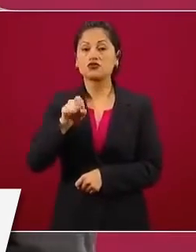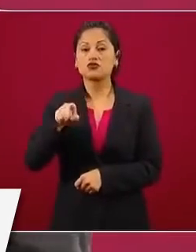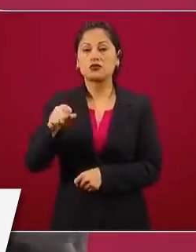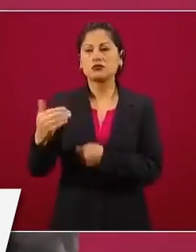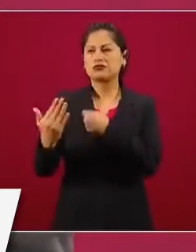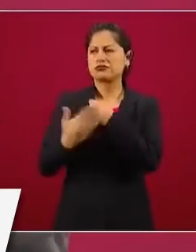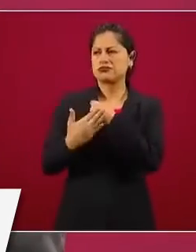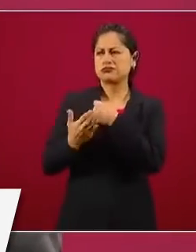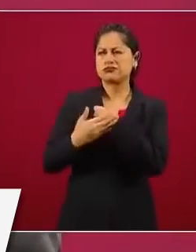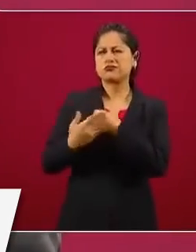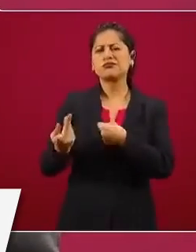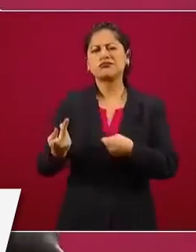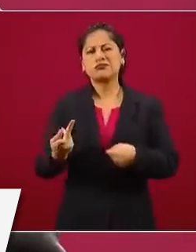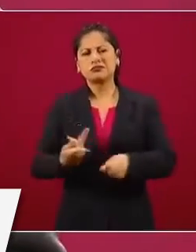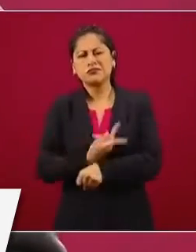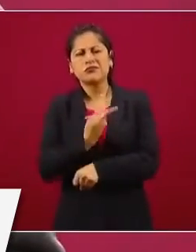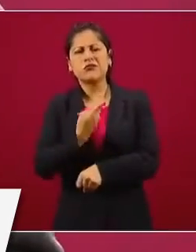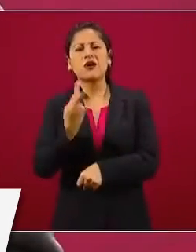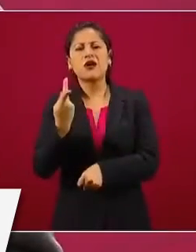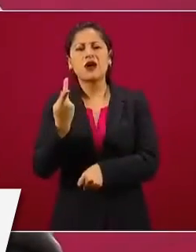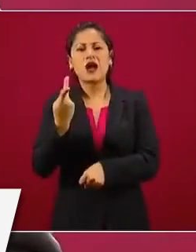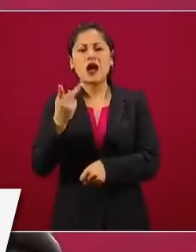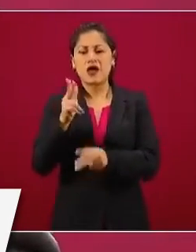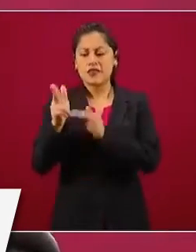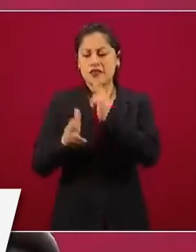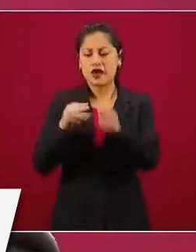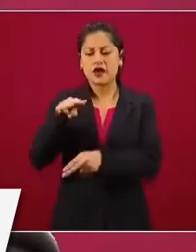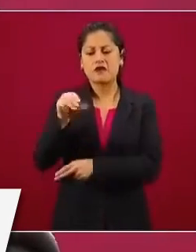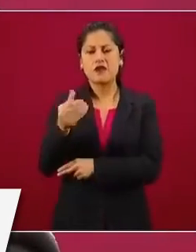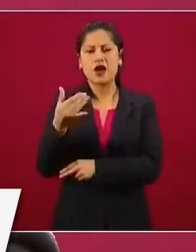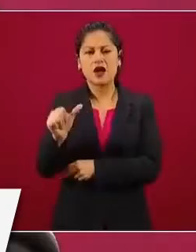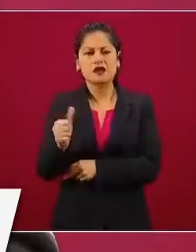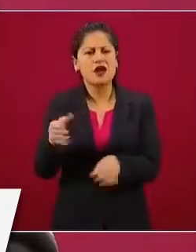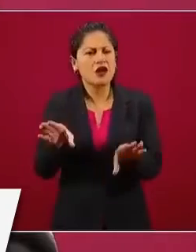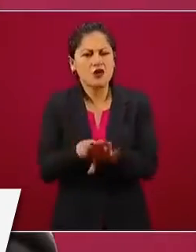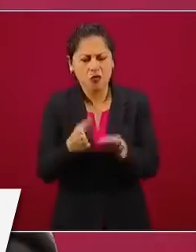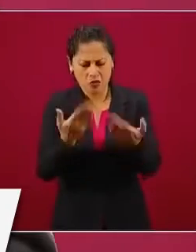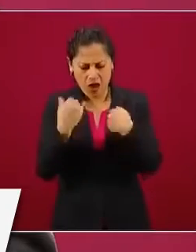¿cómo está lo del Tren Maya? Porque un maestro